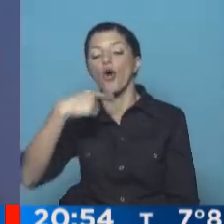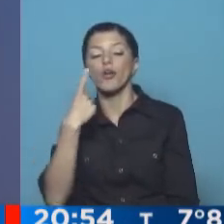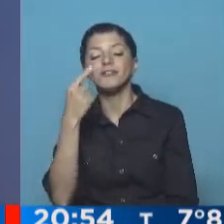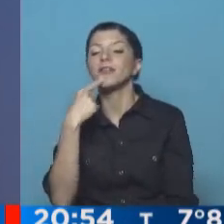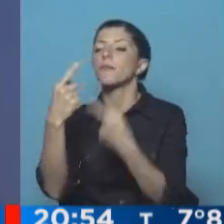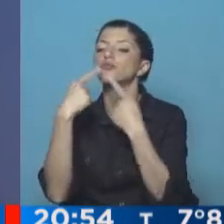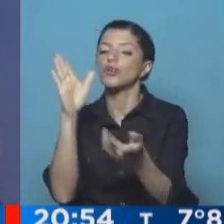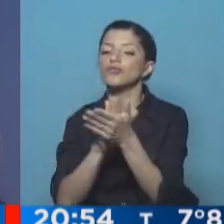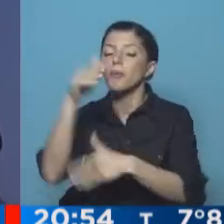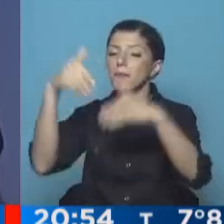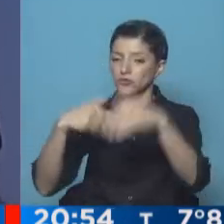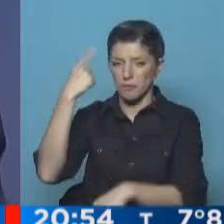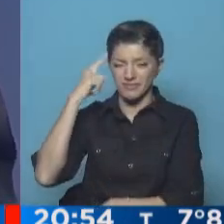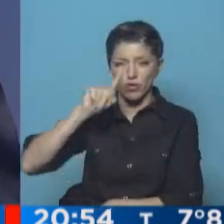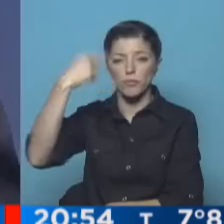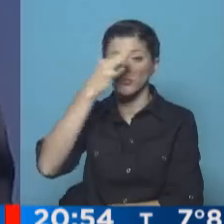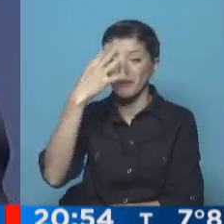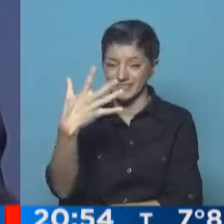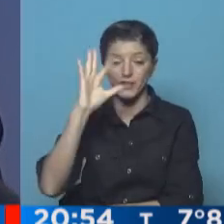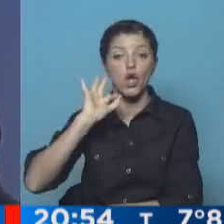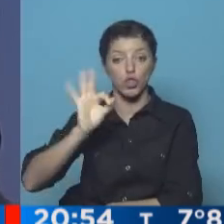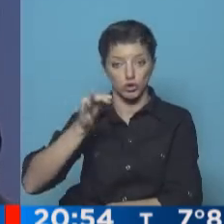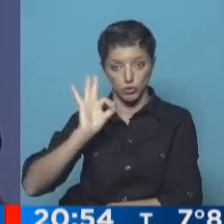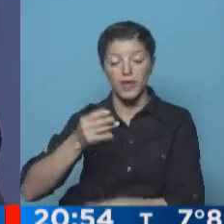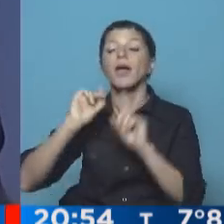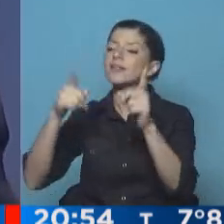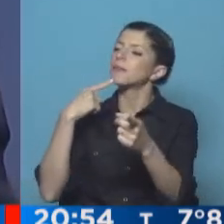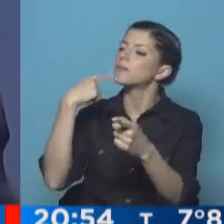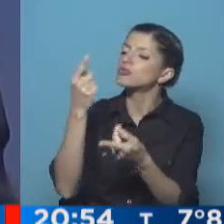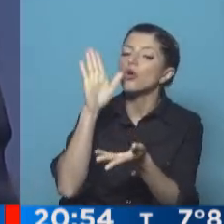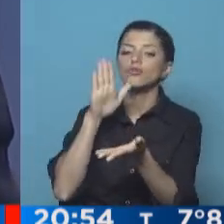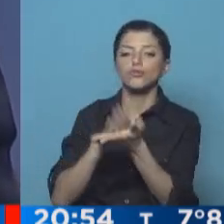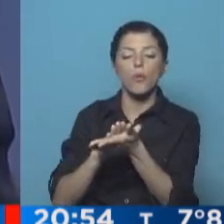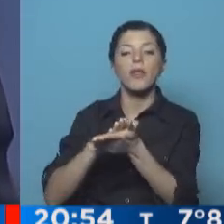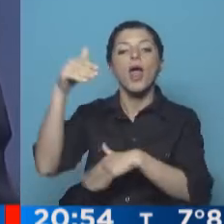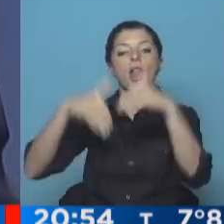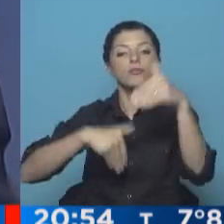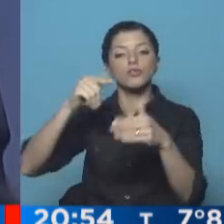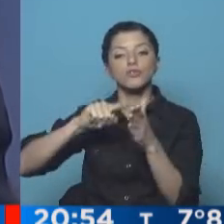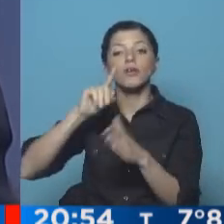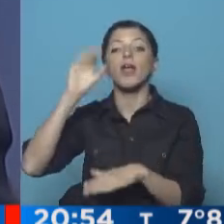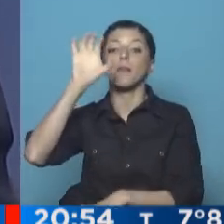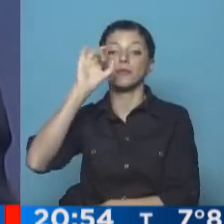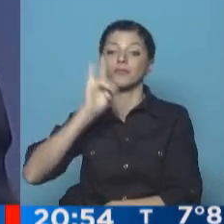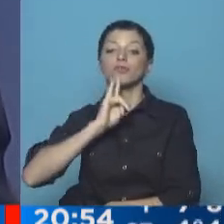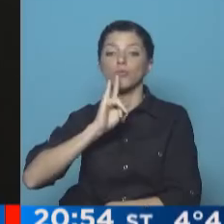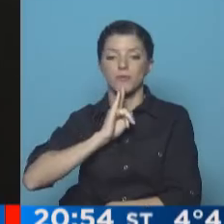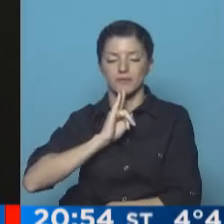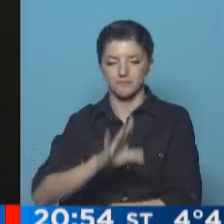proceso electoral de cara al próximo 25 de octubre. También se le consultó sobre la elección en la provincia de Tucumán. Esto